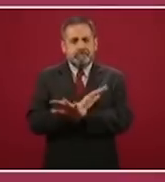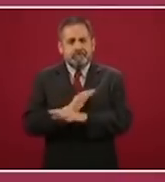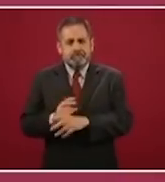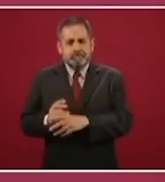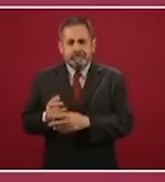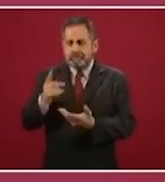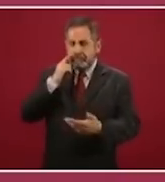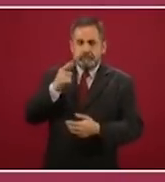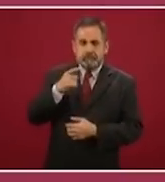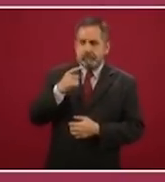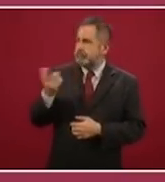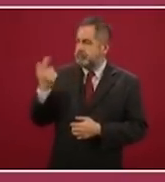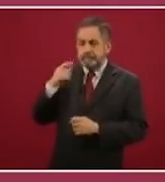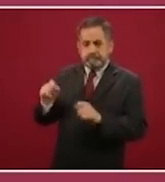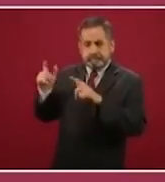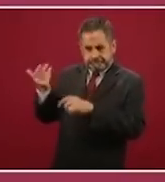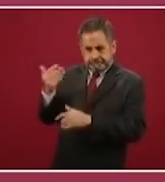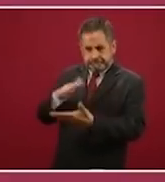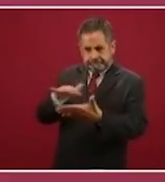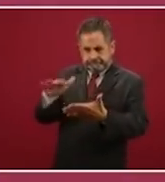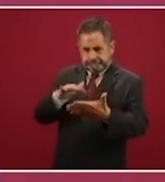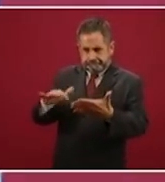A ver, ¿por qué no la lees?